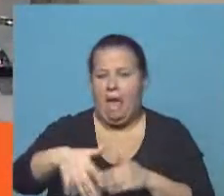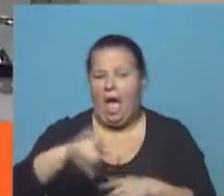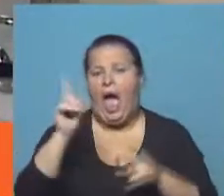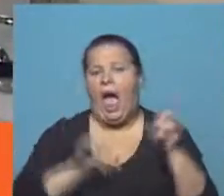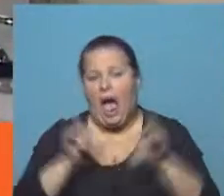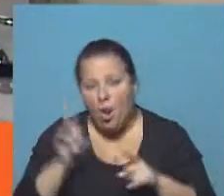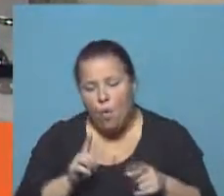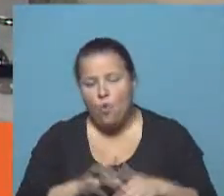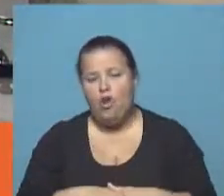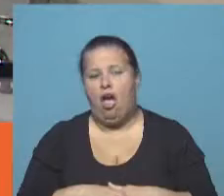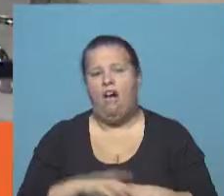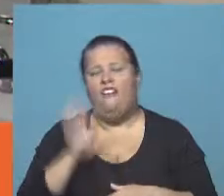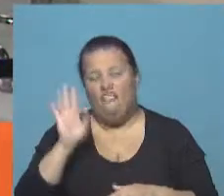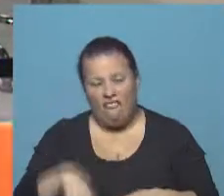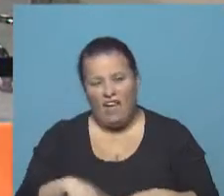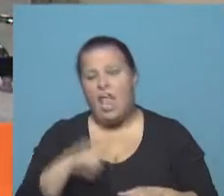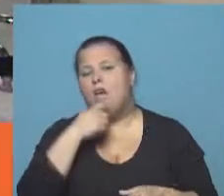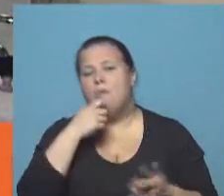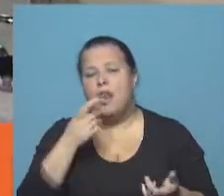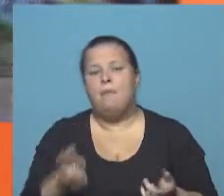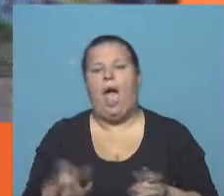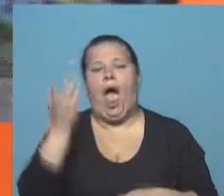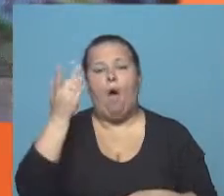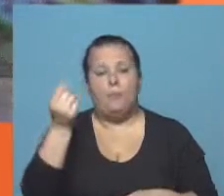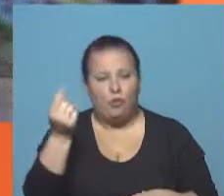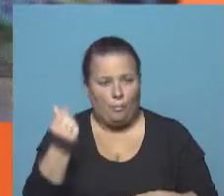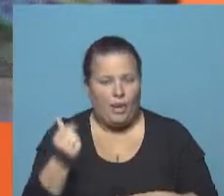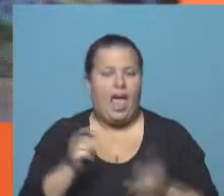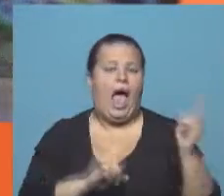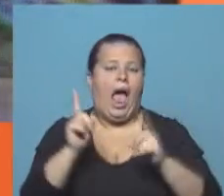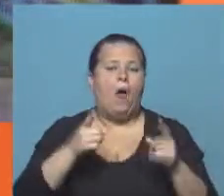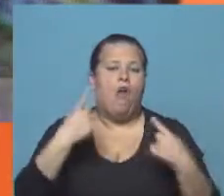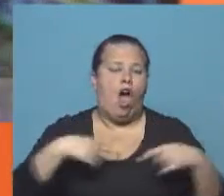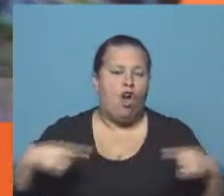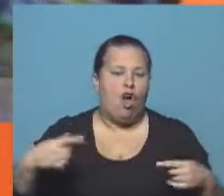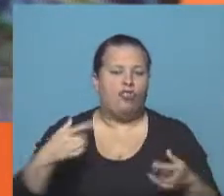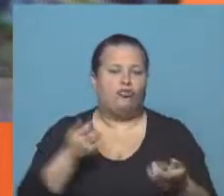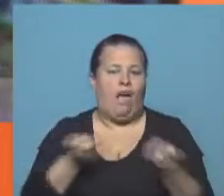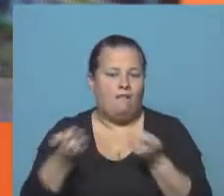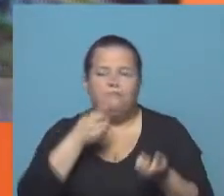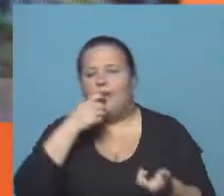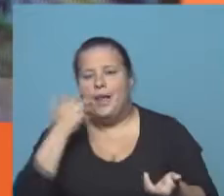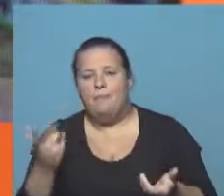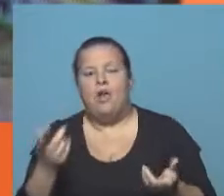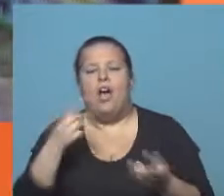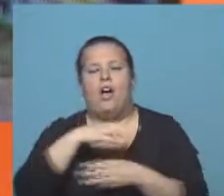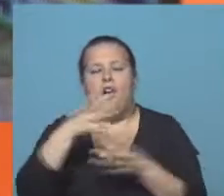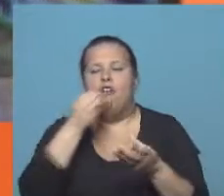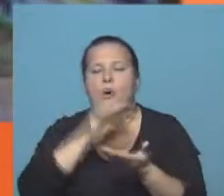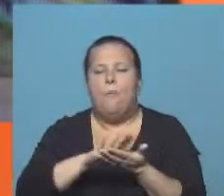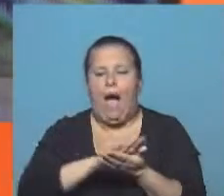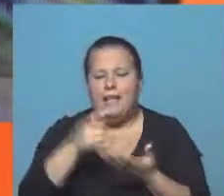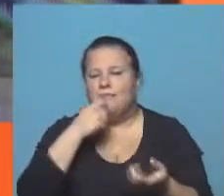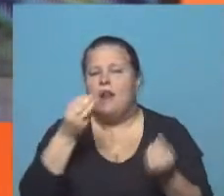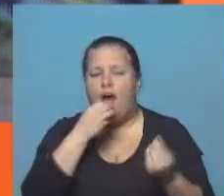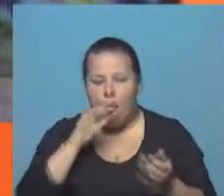de ellas no muy agradables, como por ejemplo el aumento de precios de algunos de los productos transables, por ejemplo de la canasta básica como